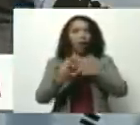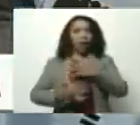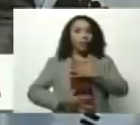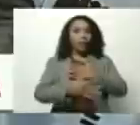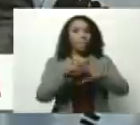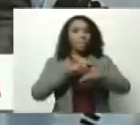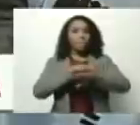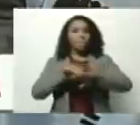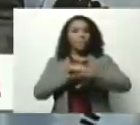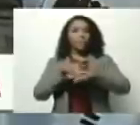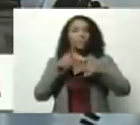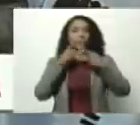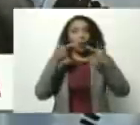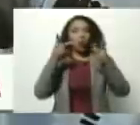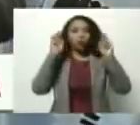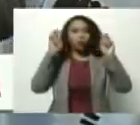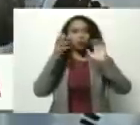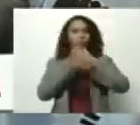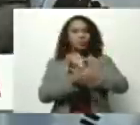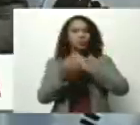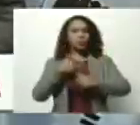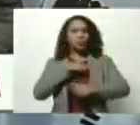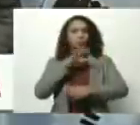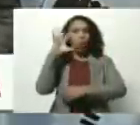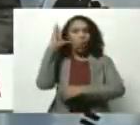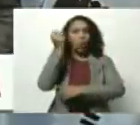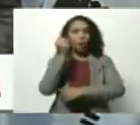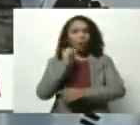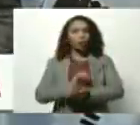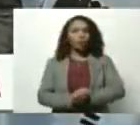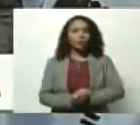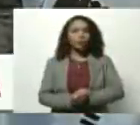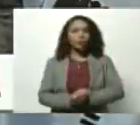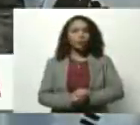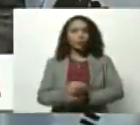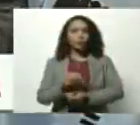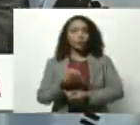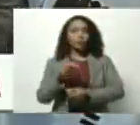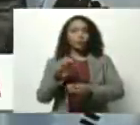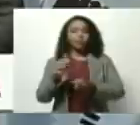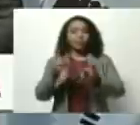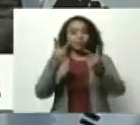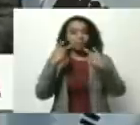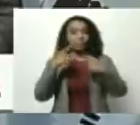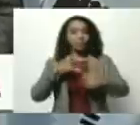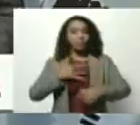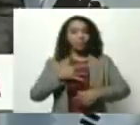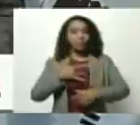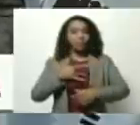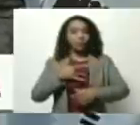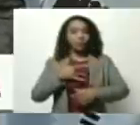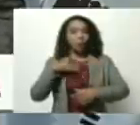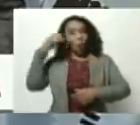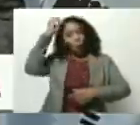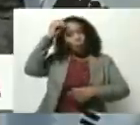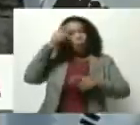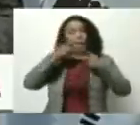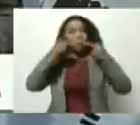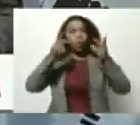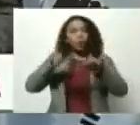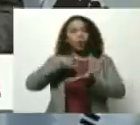Ministerio Público, un tema que hemos logrado visibilizar y sensibilizar ante la opinión pública